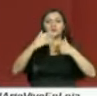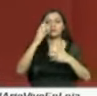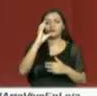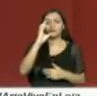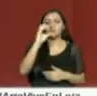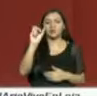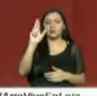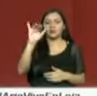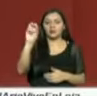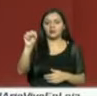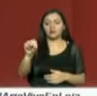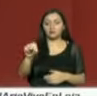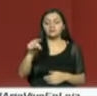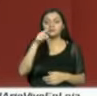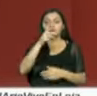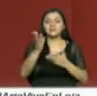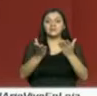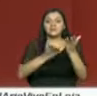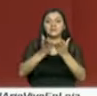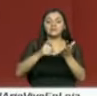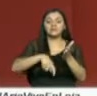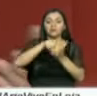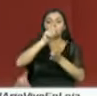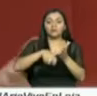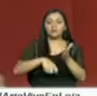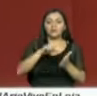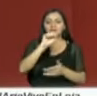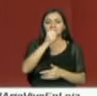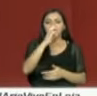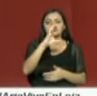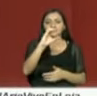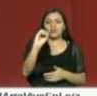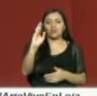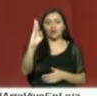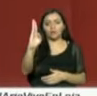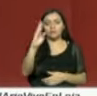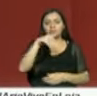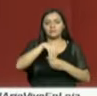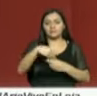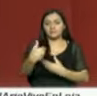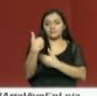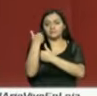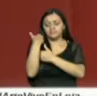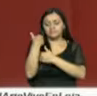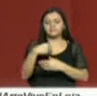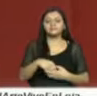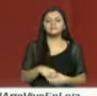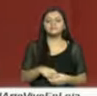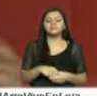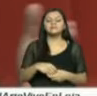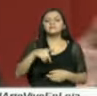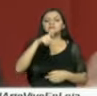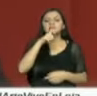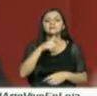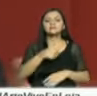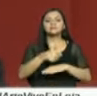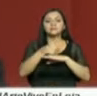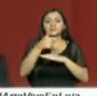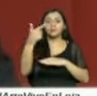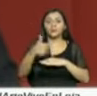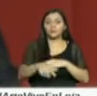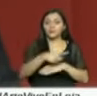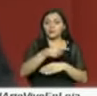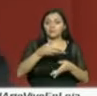Carrión, el Servicio de Contratación de Obras, ejecutor de este teatro, dirigido, dicho sea de paso, por un